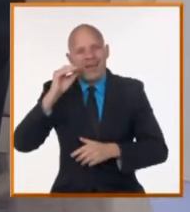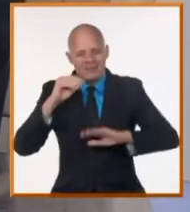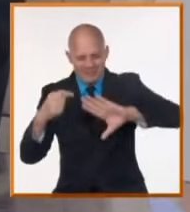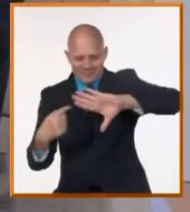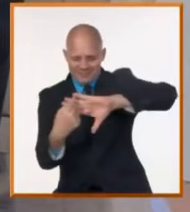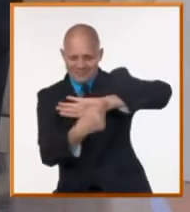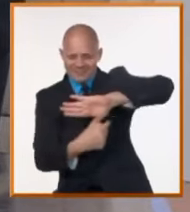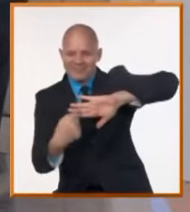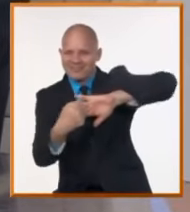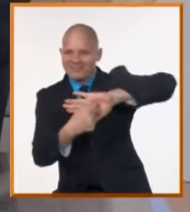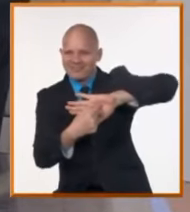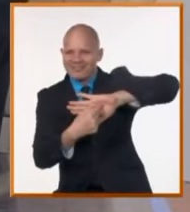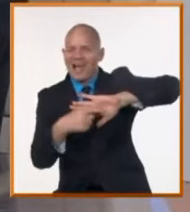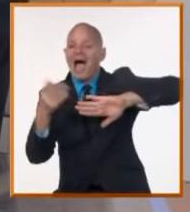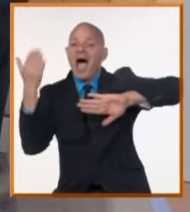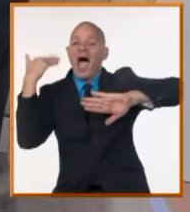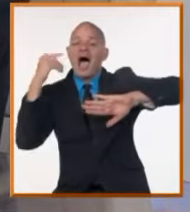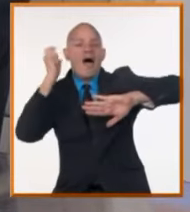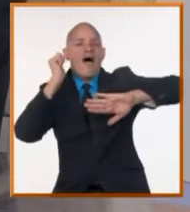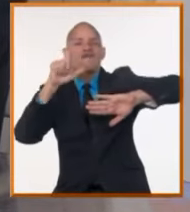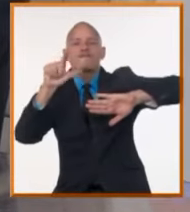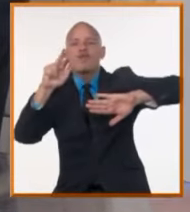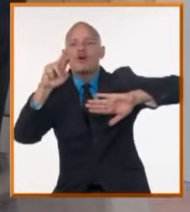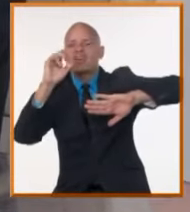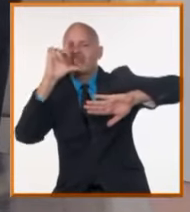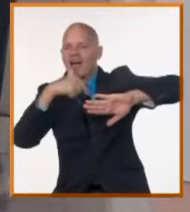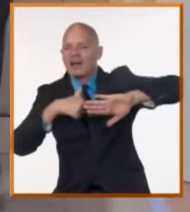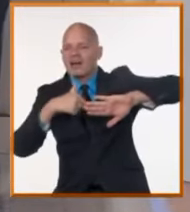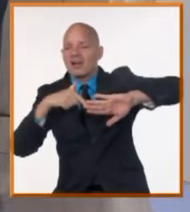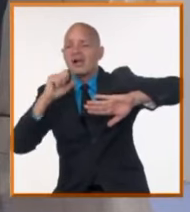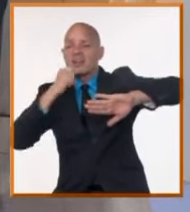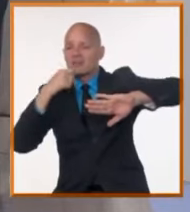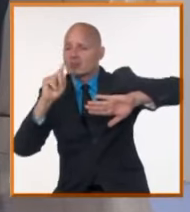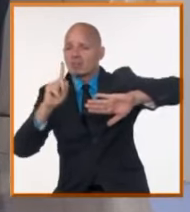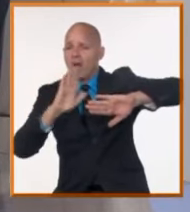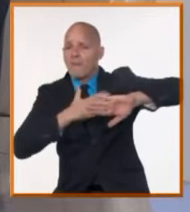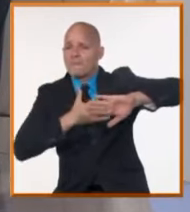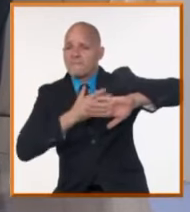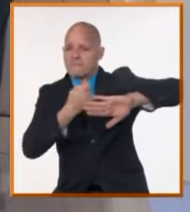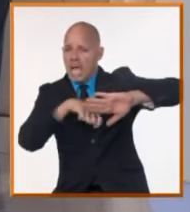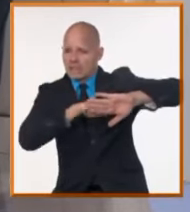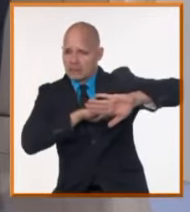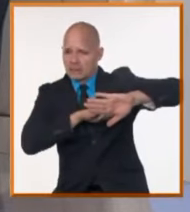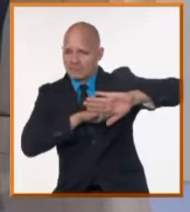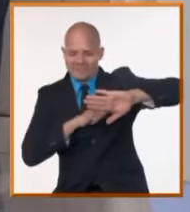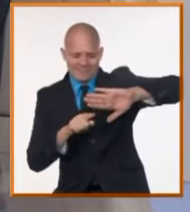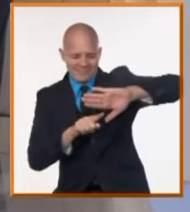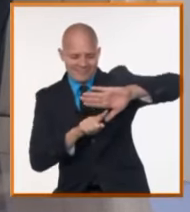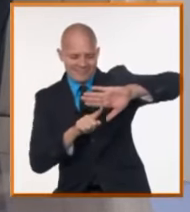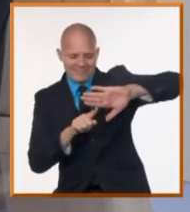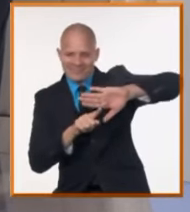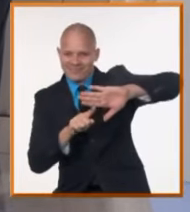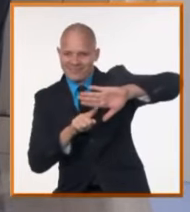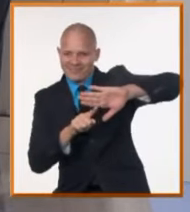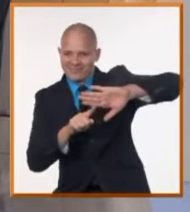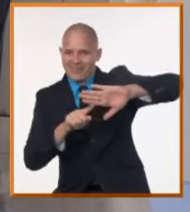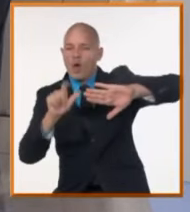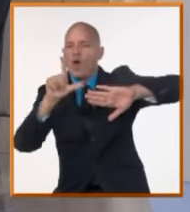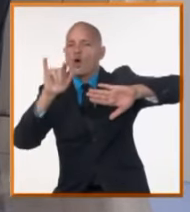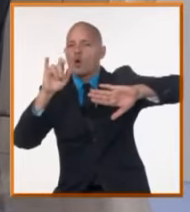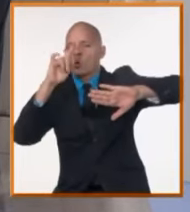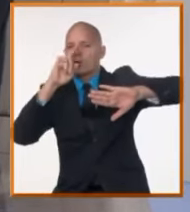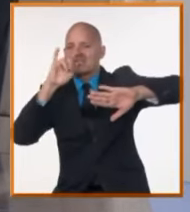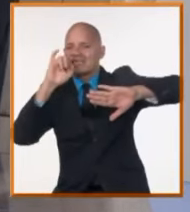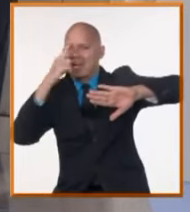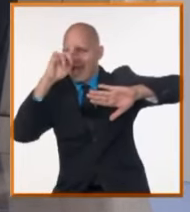viendo con la vista no solo en el Atlántico, sino también en el Pacífico, y toda la disputa también con el tema de crear un canal